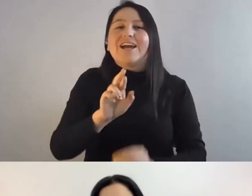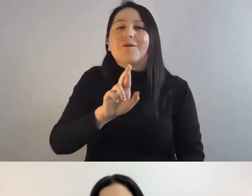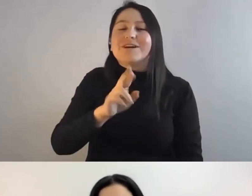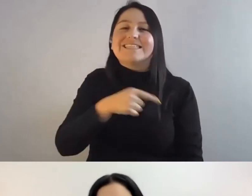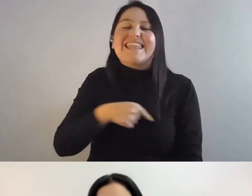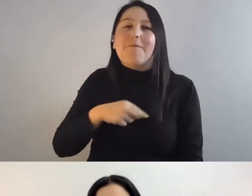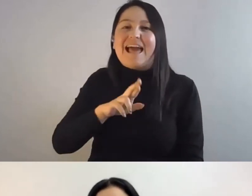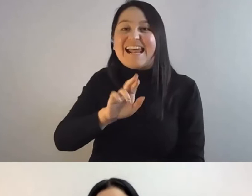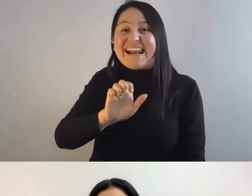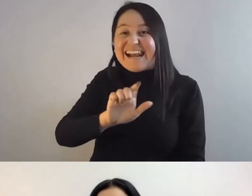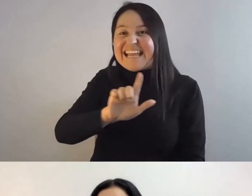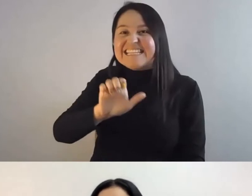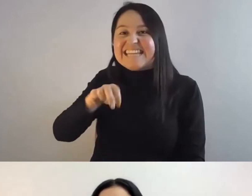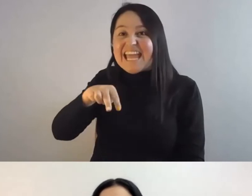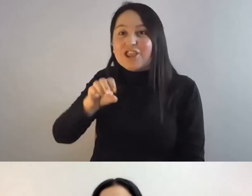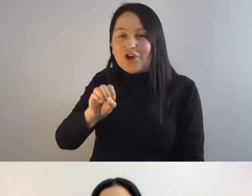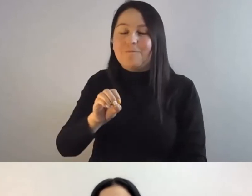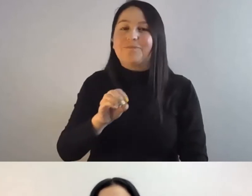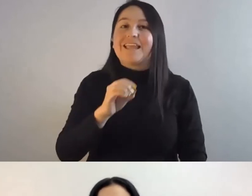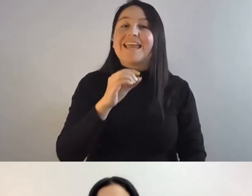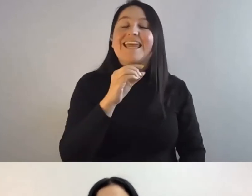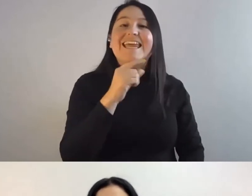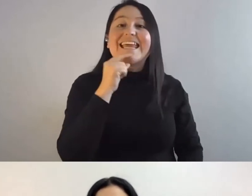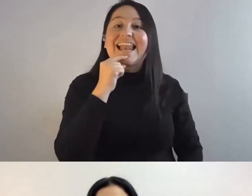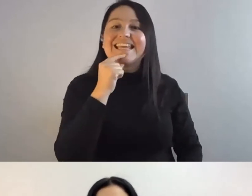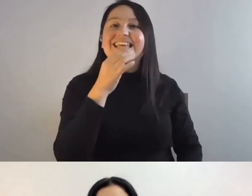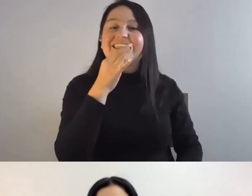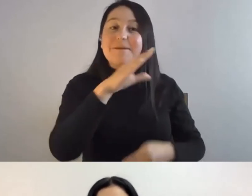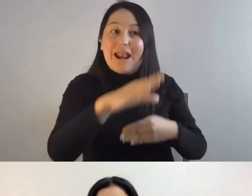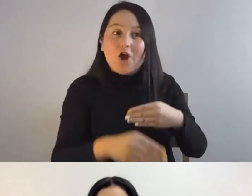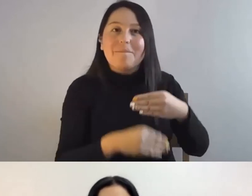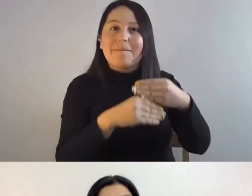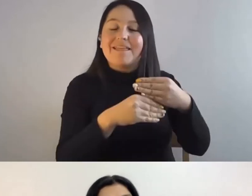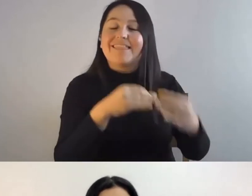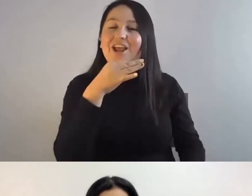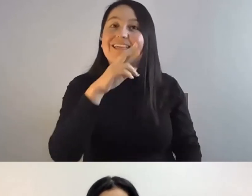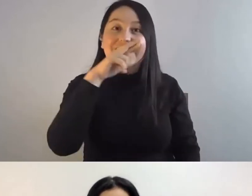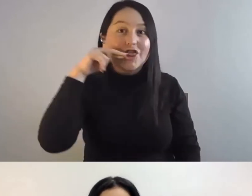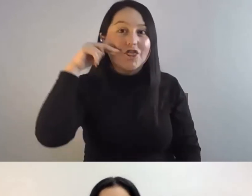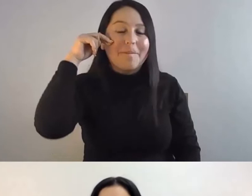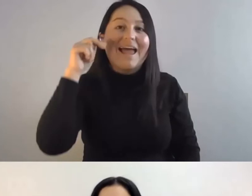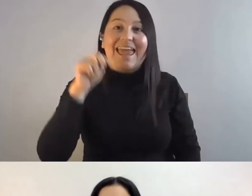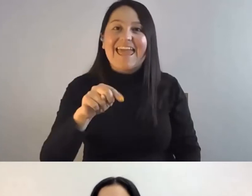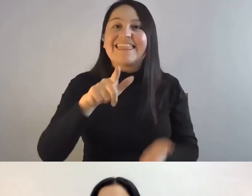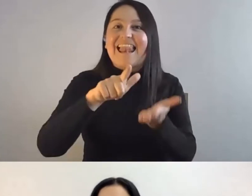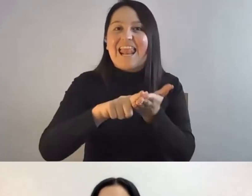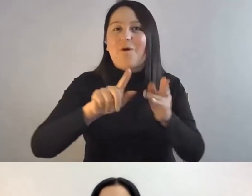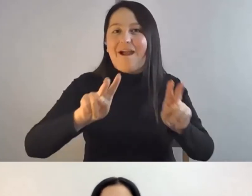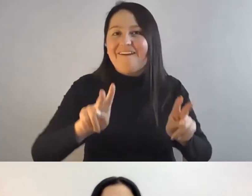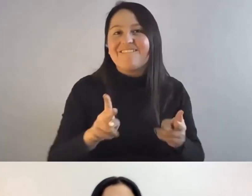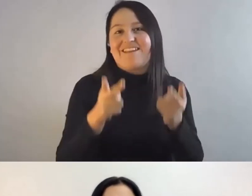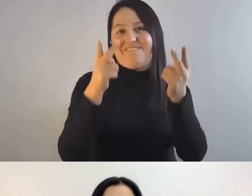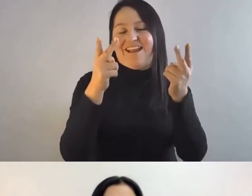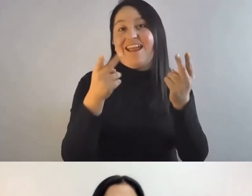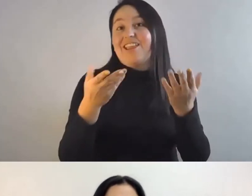¿no? Y quizás un poquito para complementar lo que dice Tomás, lo importante es que esta es una lengua viva, que está, entonces